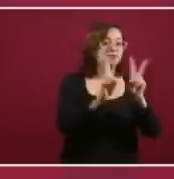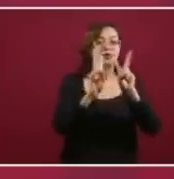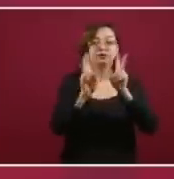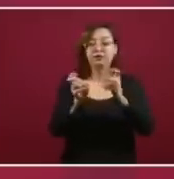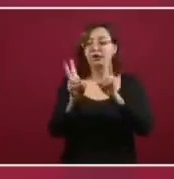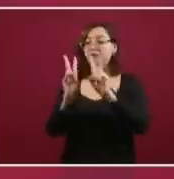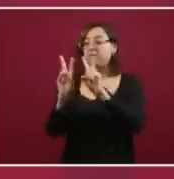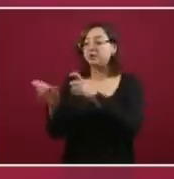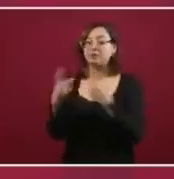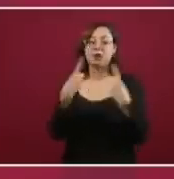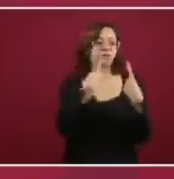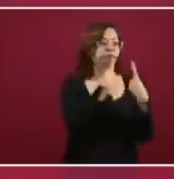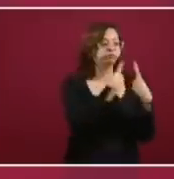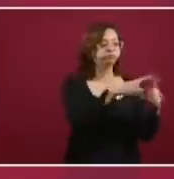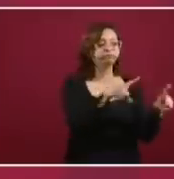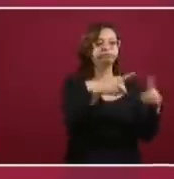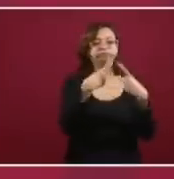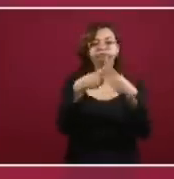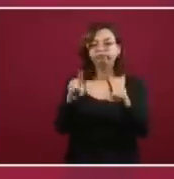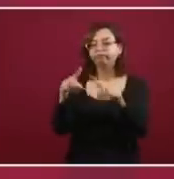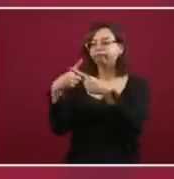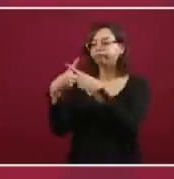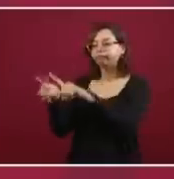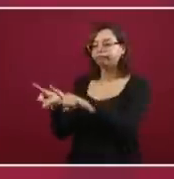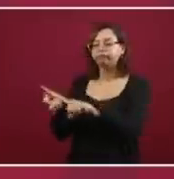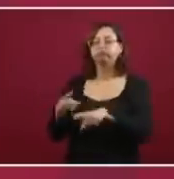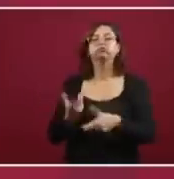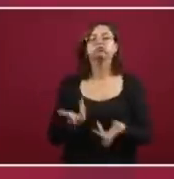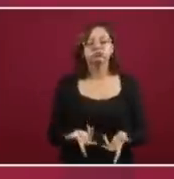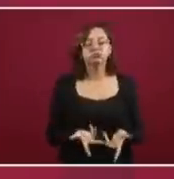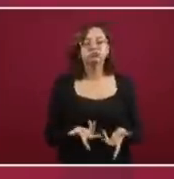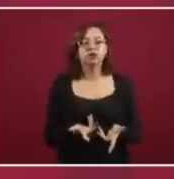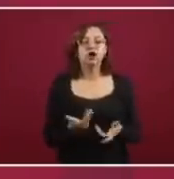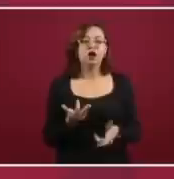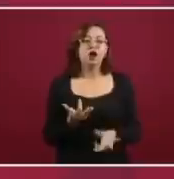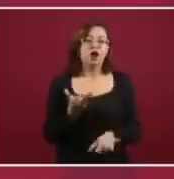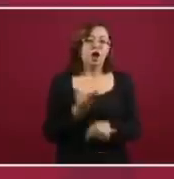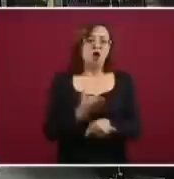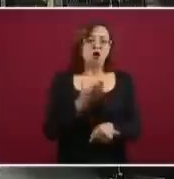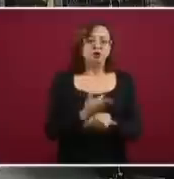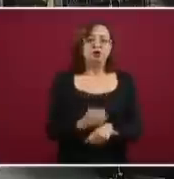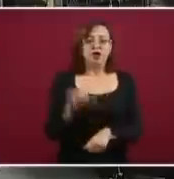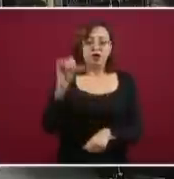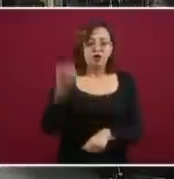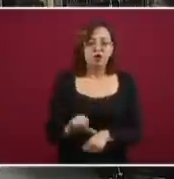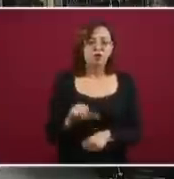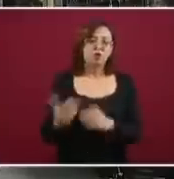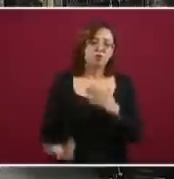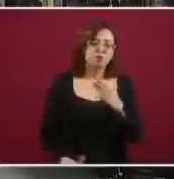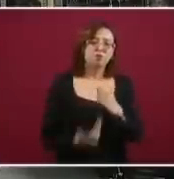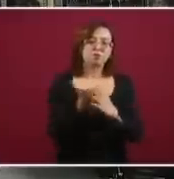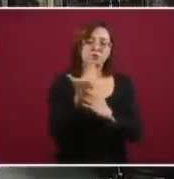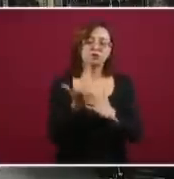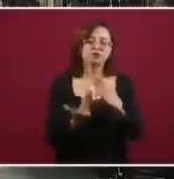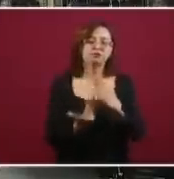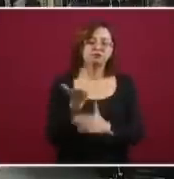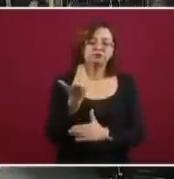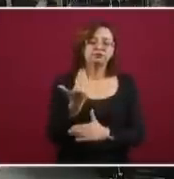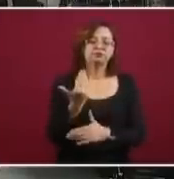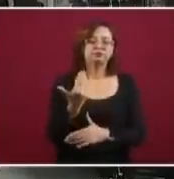distinta índole vamos a dedicar esta sesión